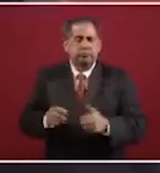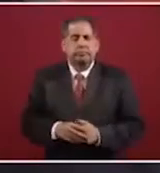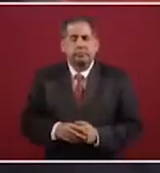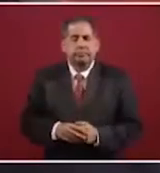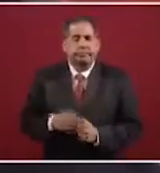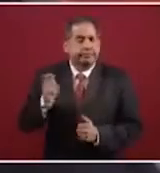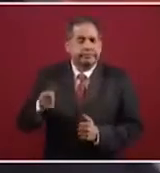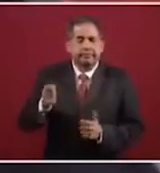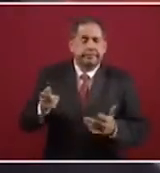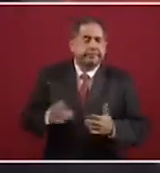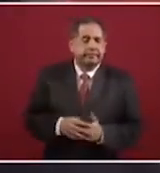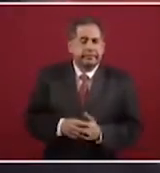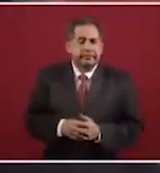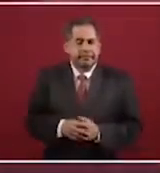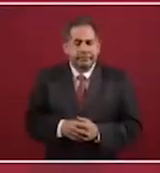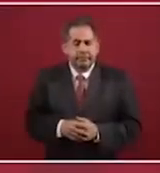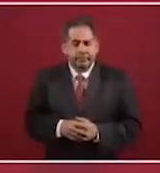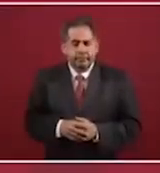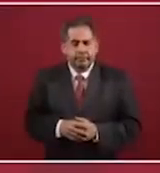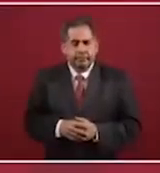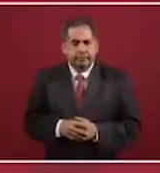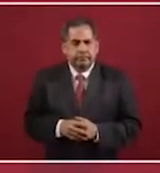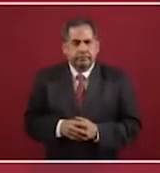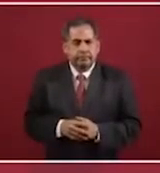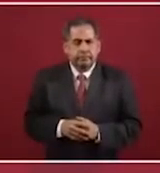qué y